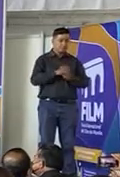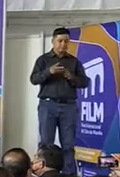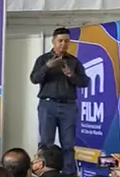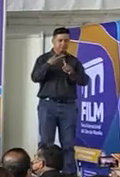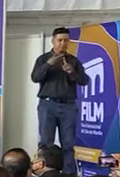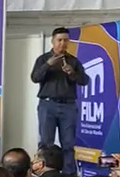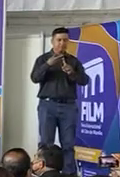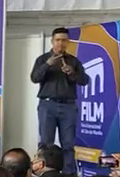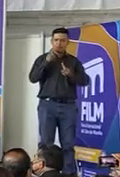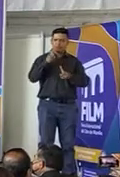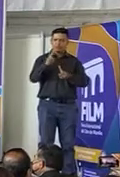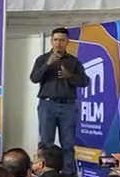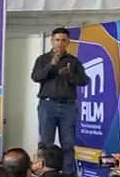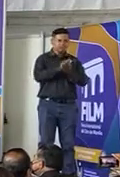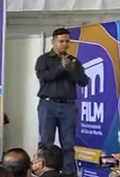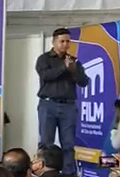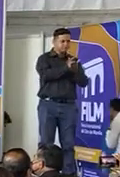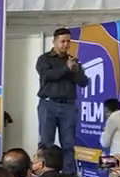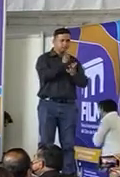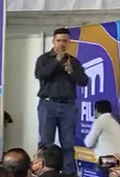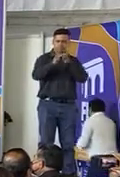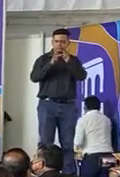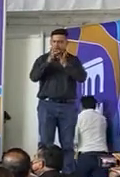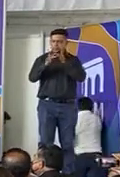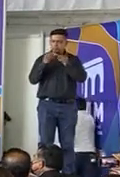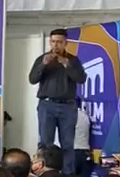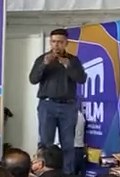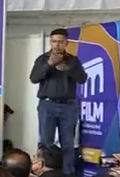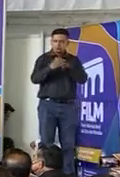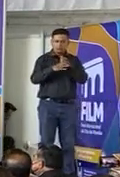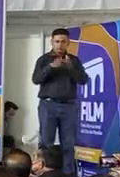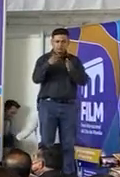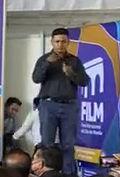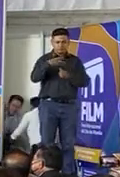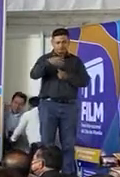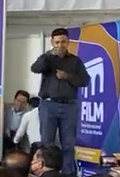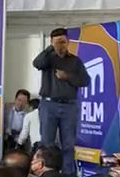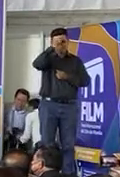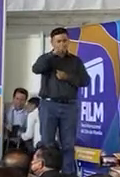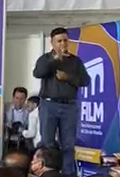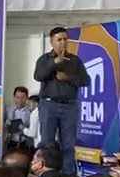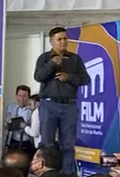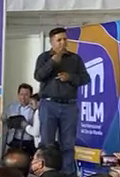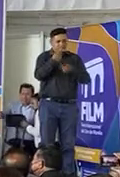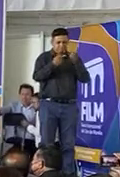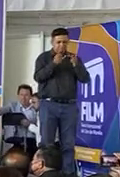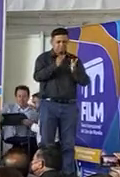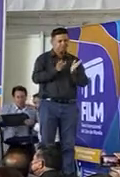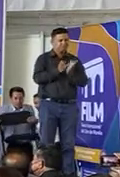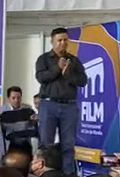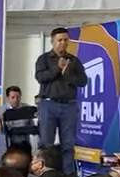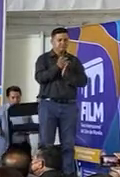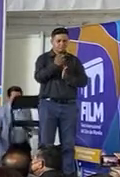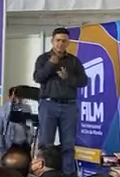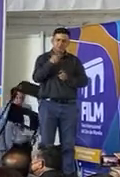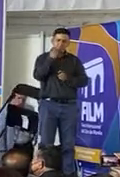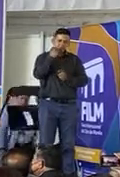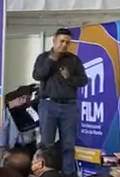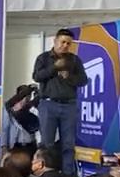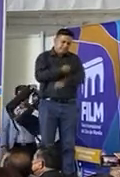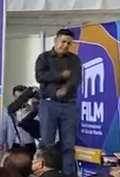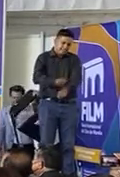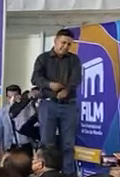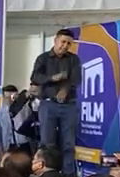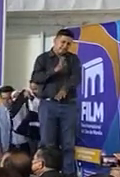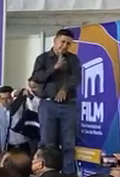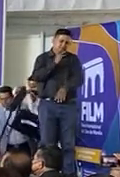estar rodeada de libros y de palabras, pues me invitan al diálogo. Entonces, quizá me extiendo un poquito más,